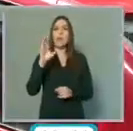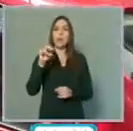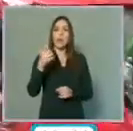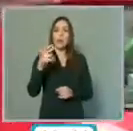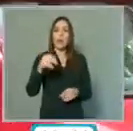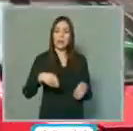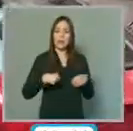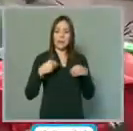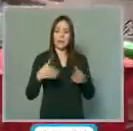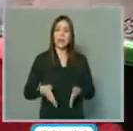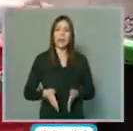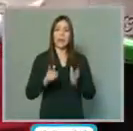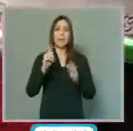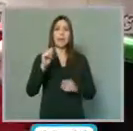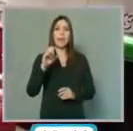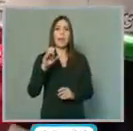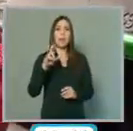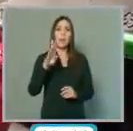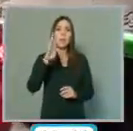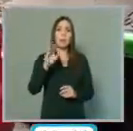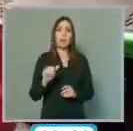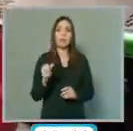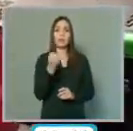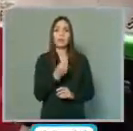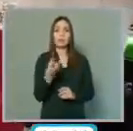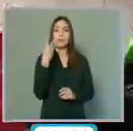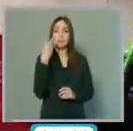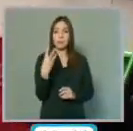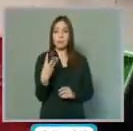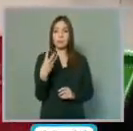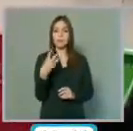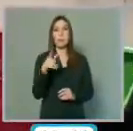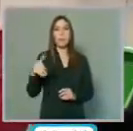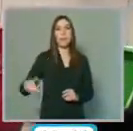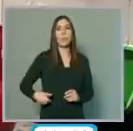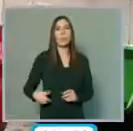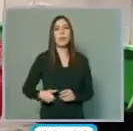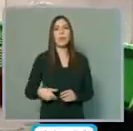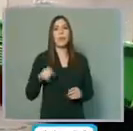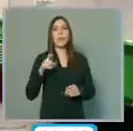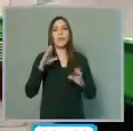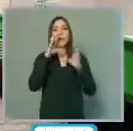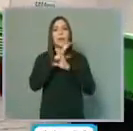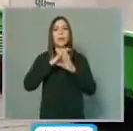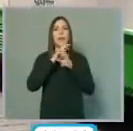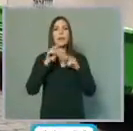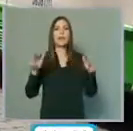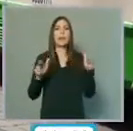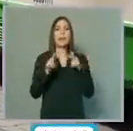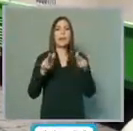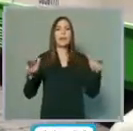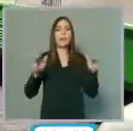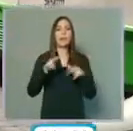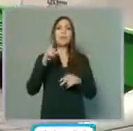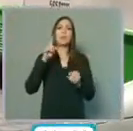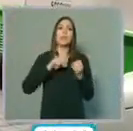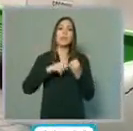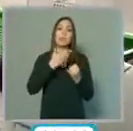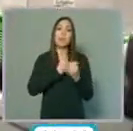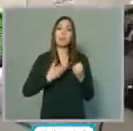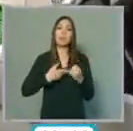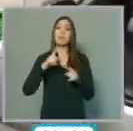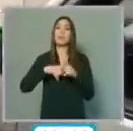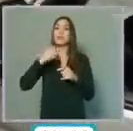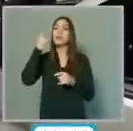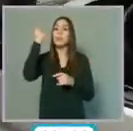González Bocanegra, que vivía en Tacuba, los tres tienen la culpa del himno nacional, porque Santana por convocarlo y los otros